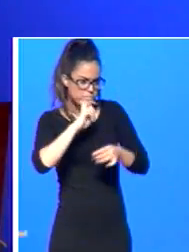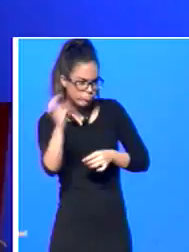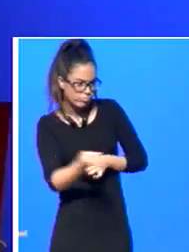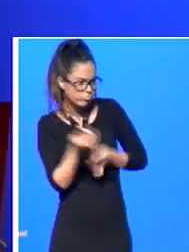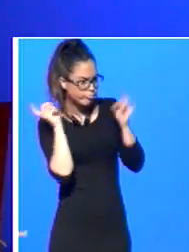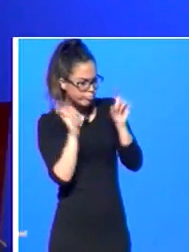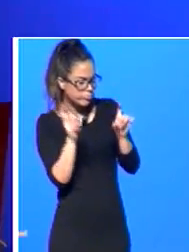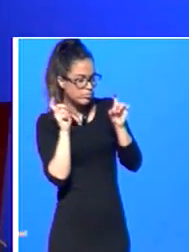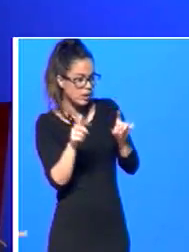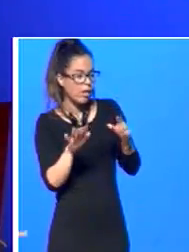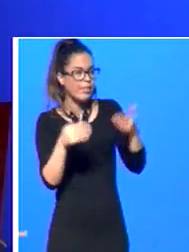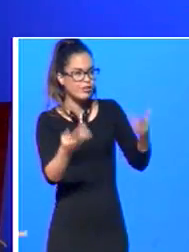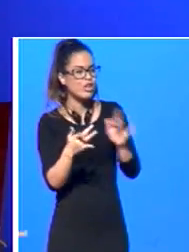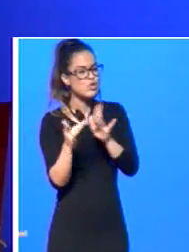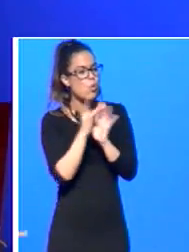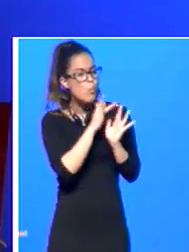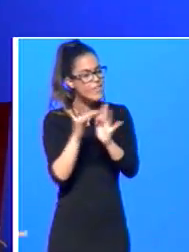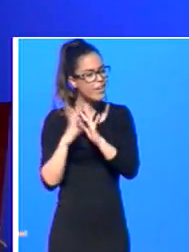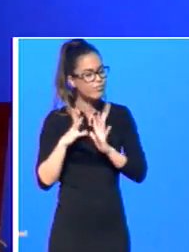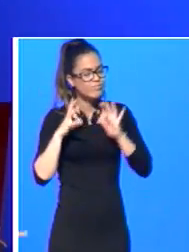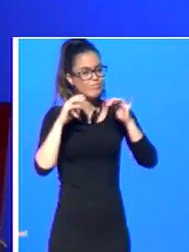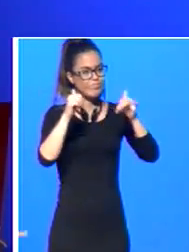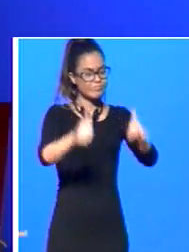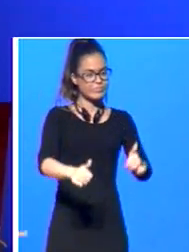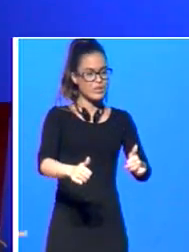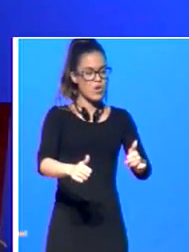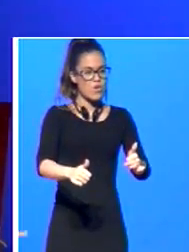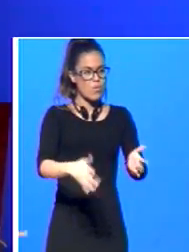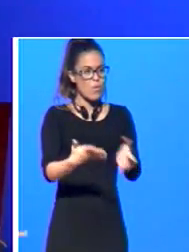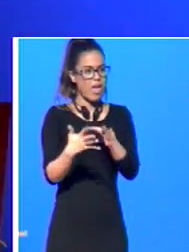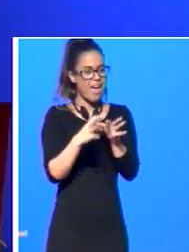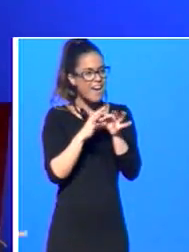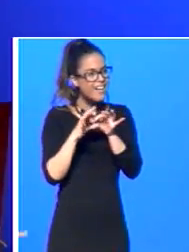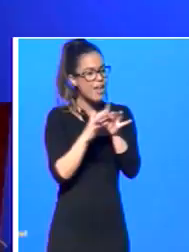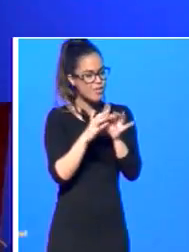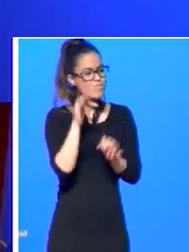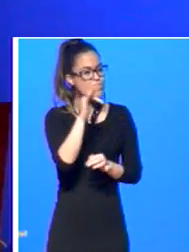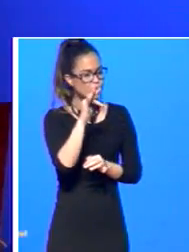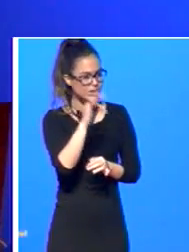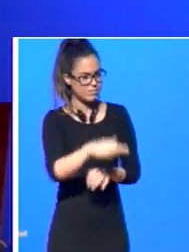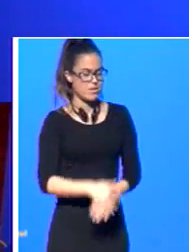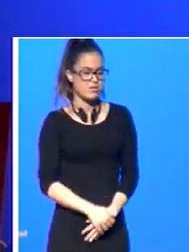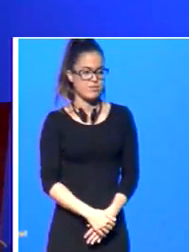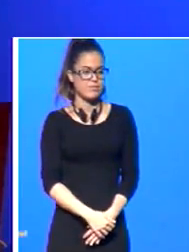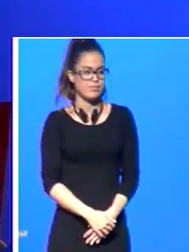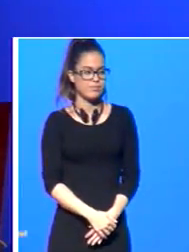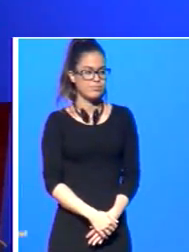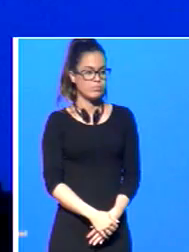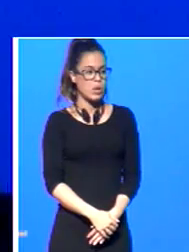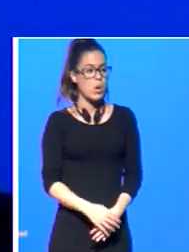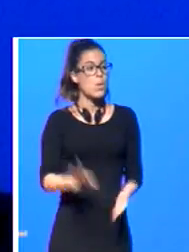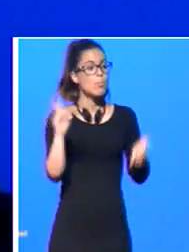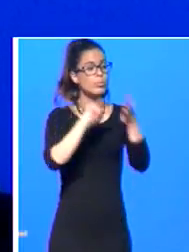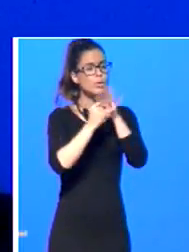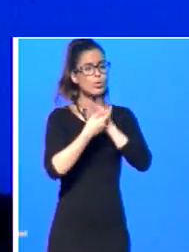una comunicación, una relación positiva. Otro proyecto es